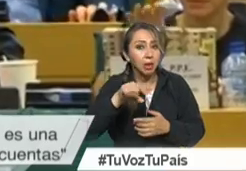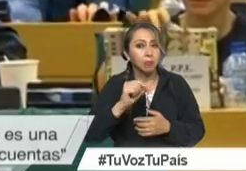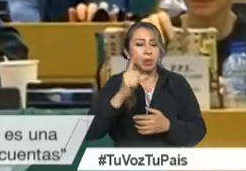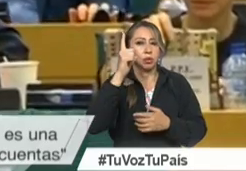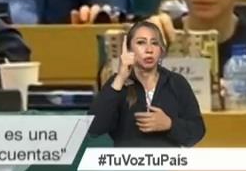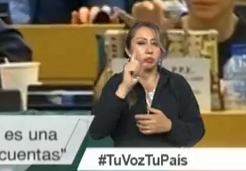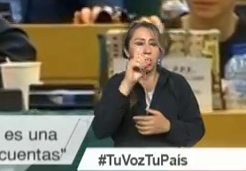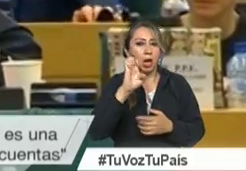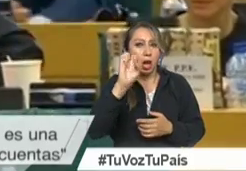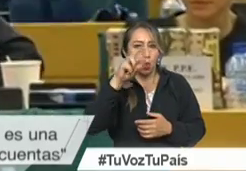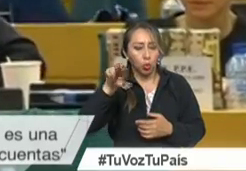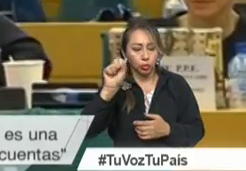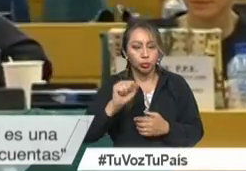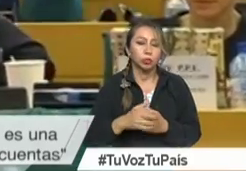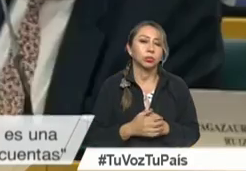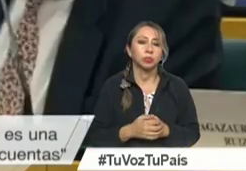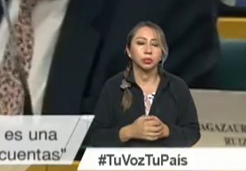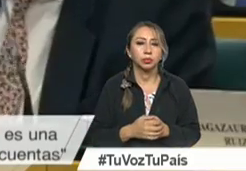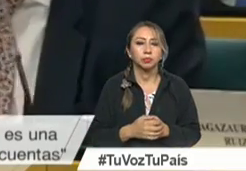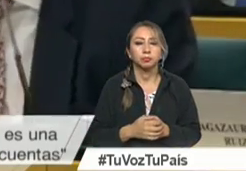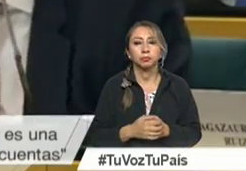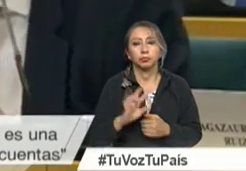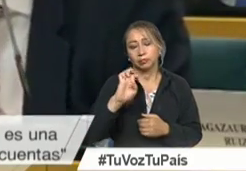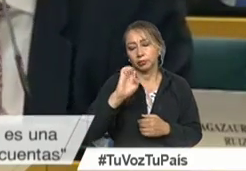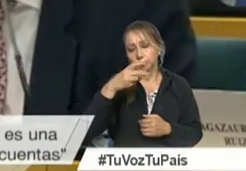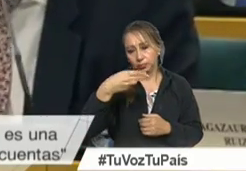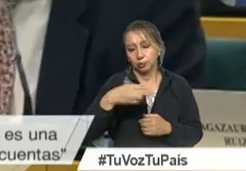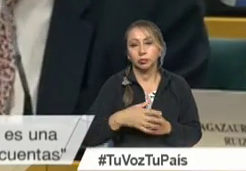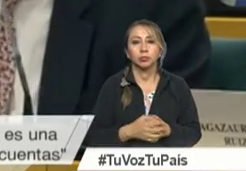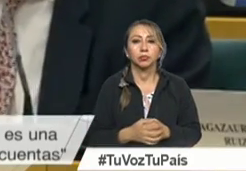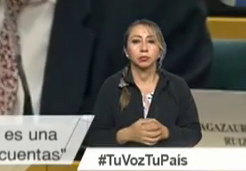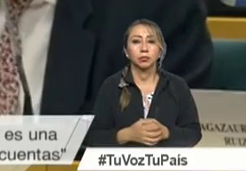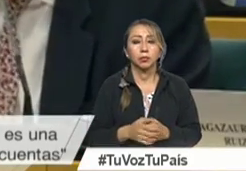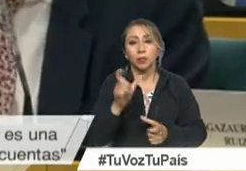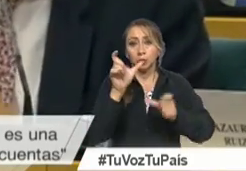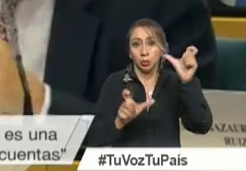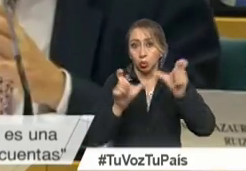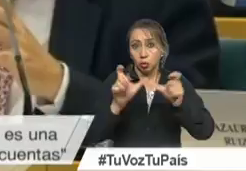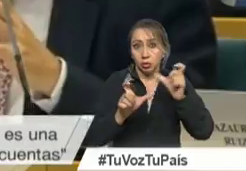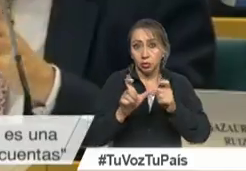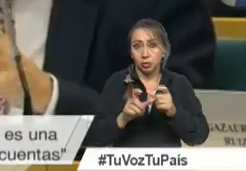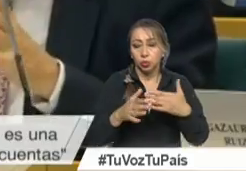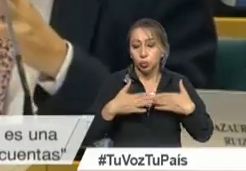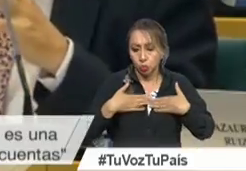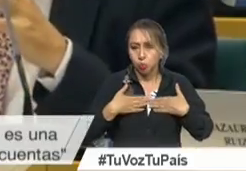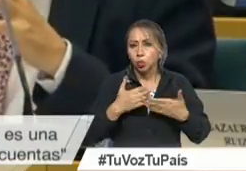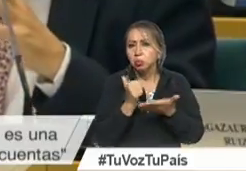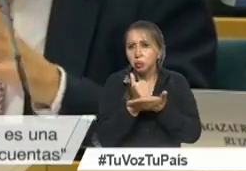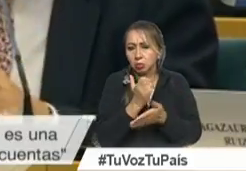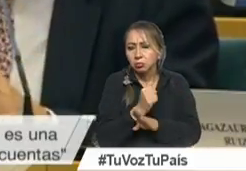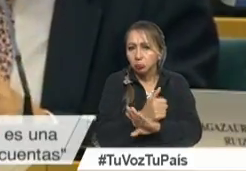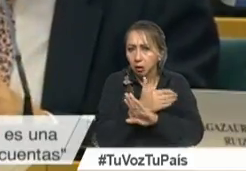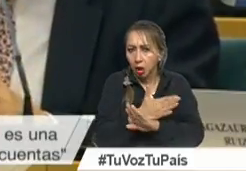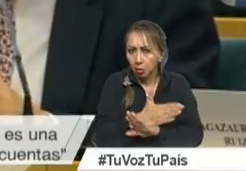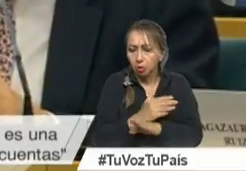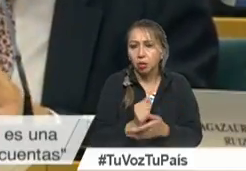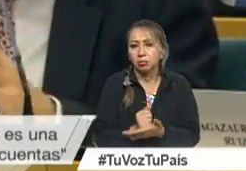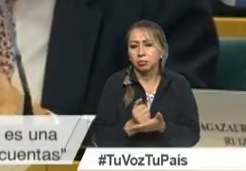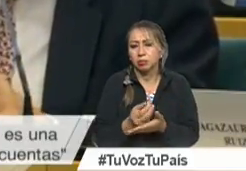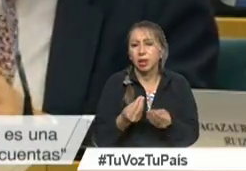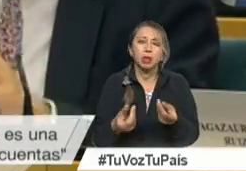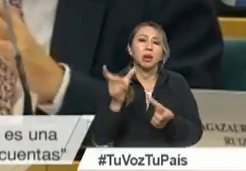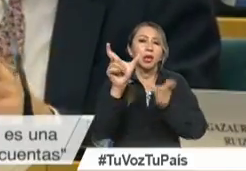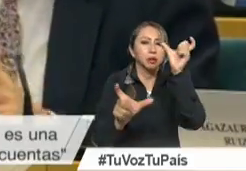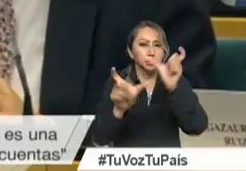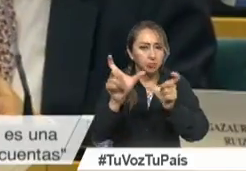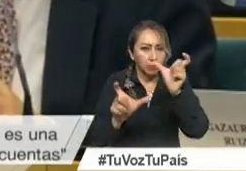los derechos de cuatro millones y medio de ciudadanos halim ho ching estoy a favor de dar garantías lo antes posible a